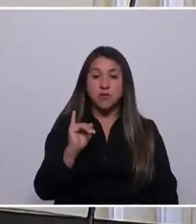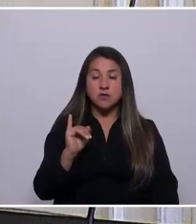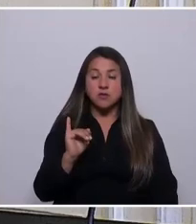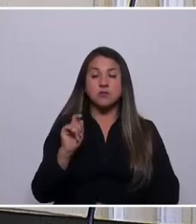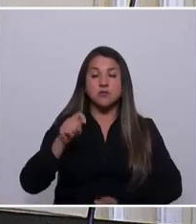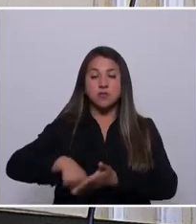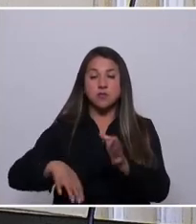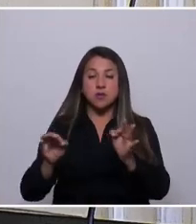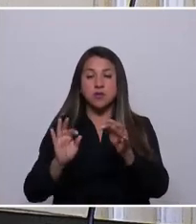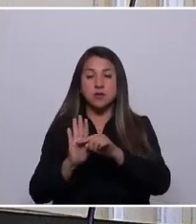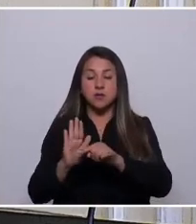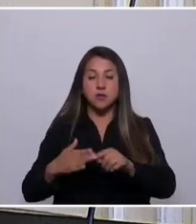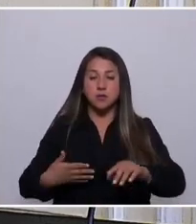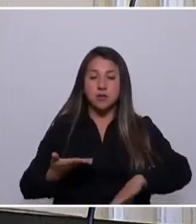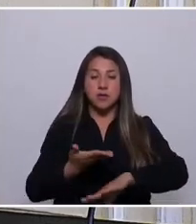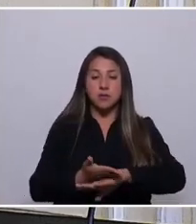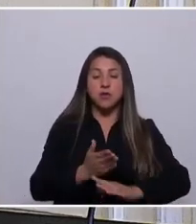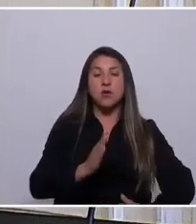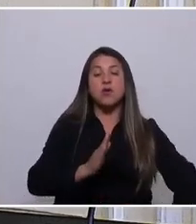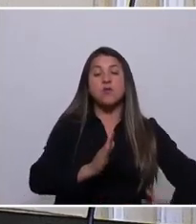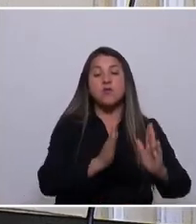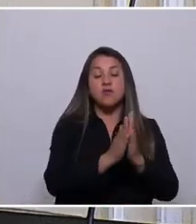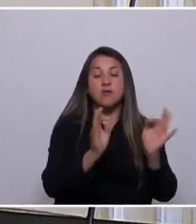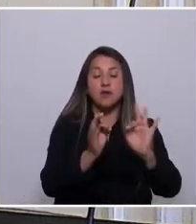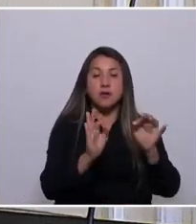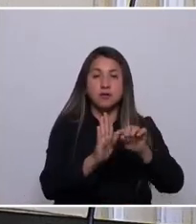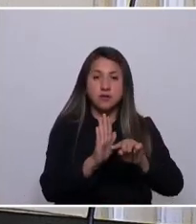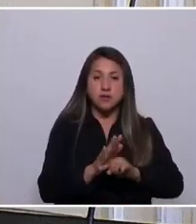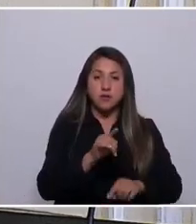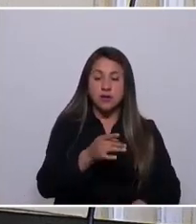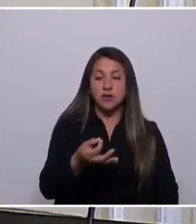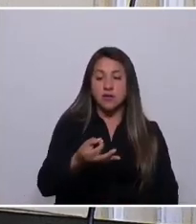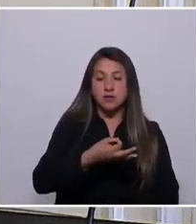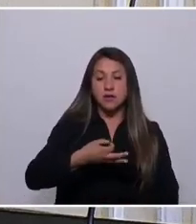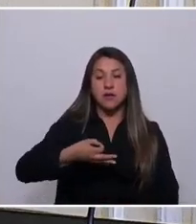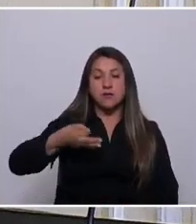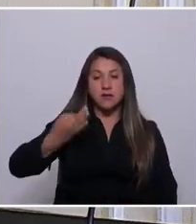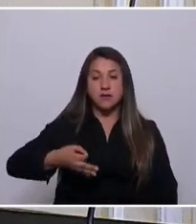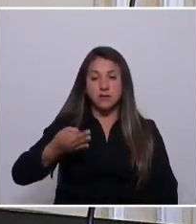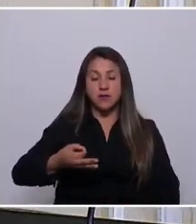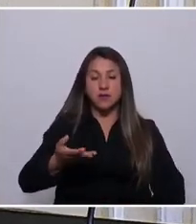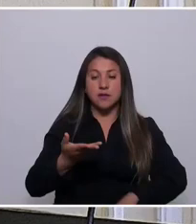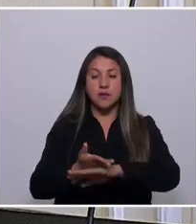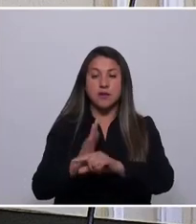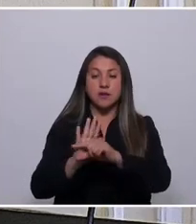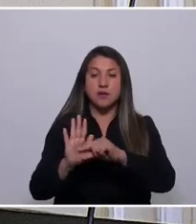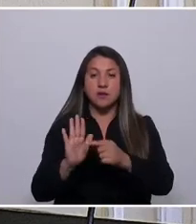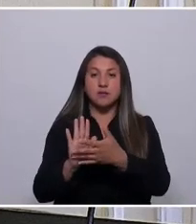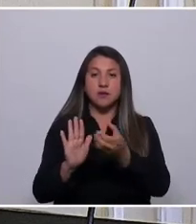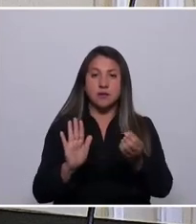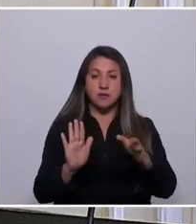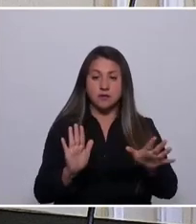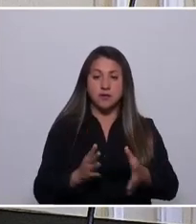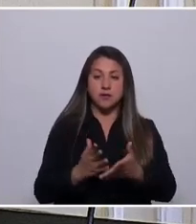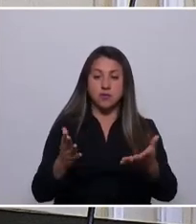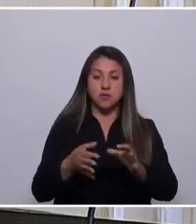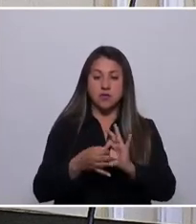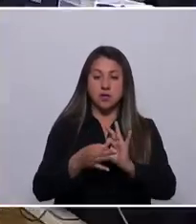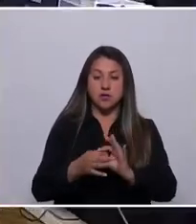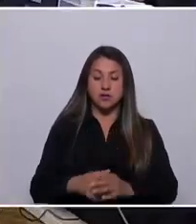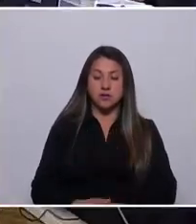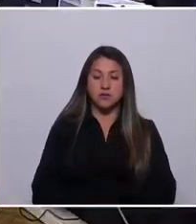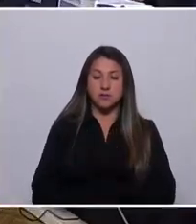las indicaciones solicitamos que esta... indicaciones que él señaló efectivamente sean retiradas. Muchas gracias. Muchas